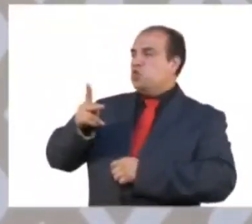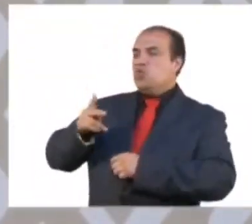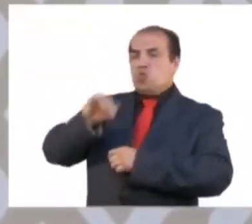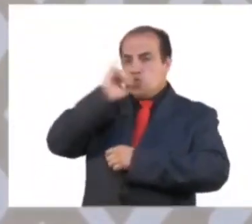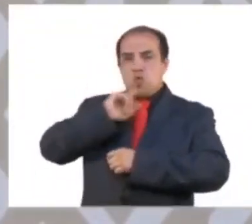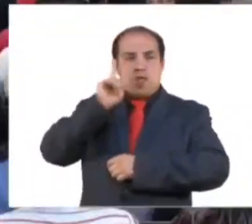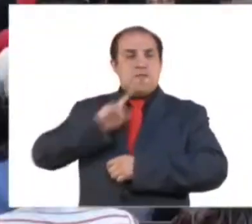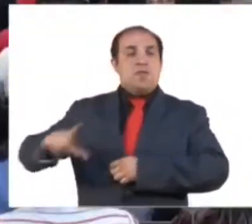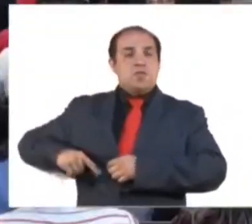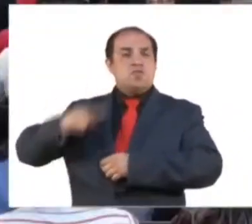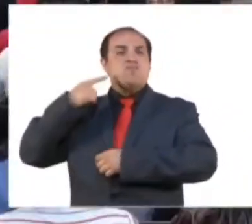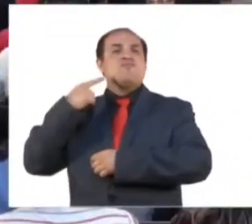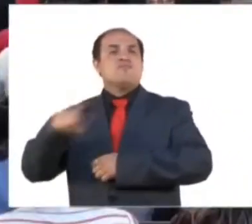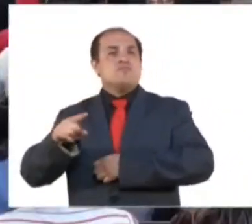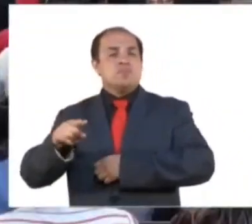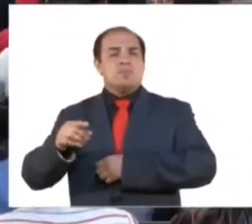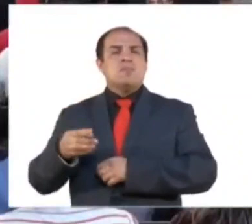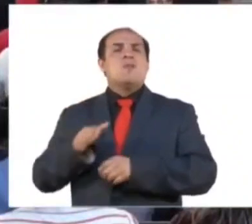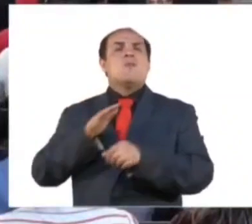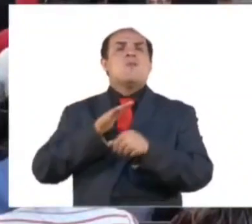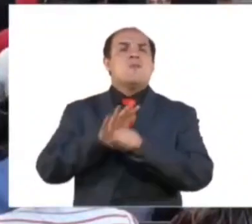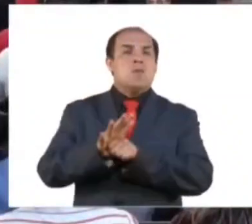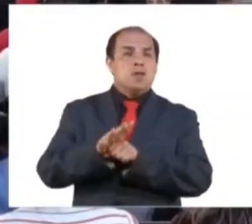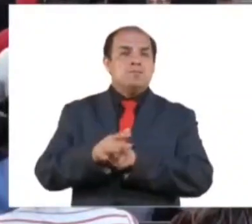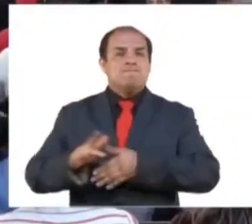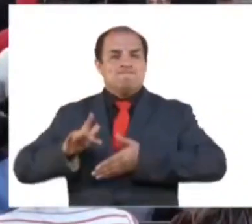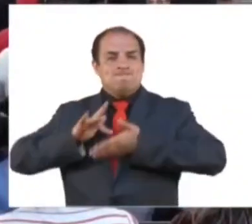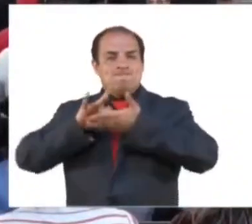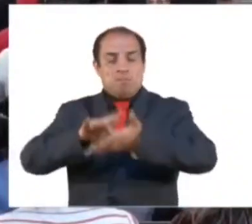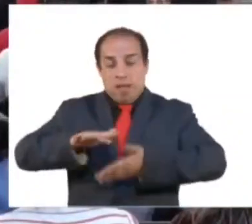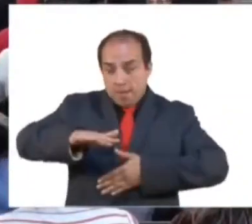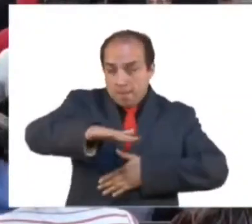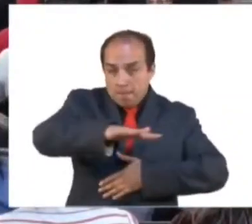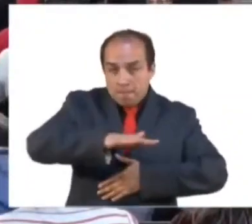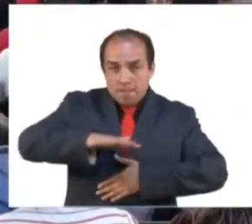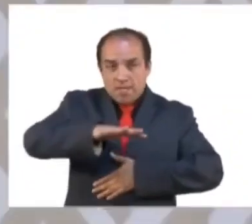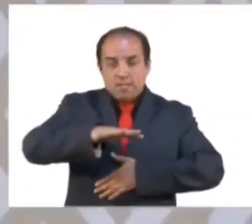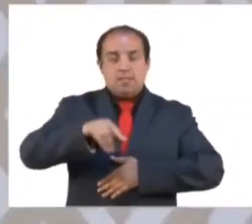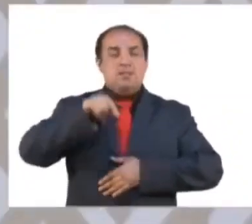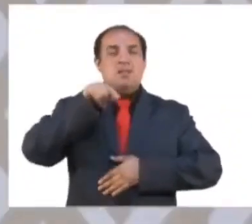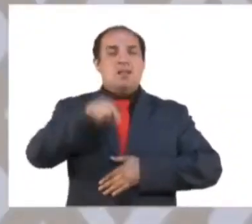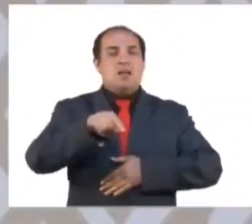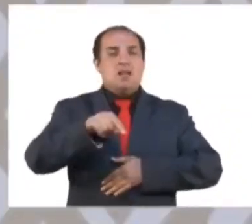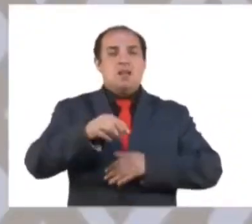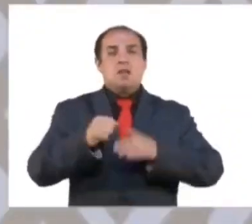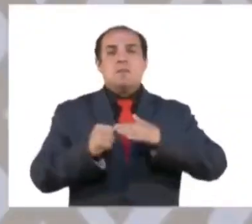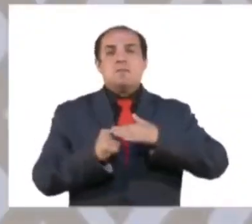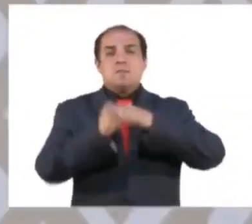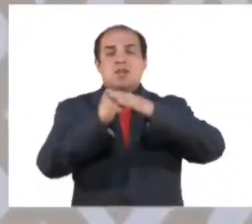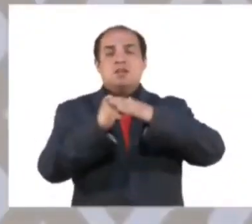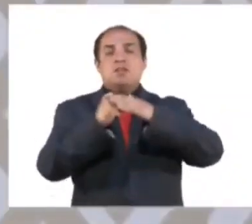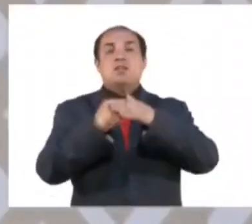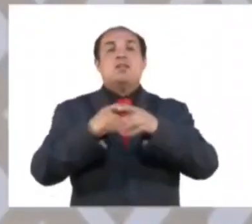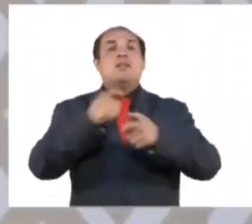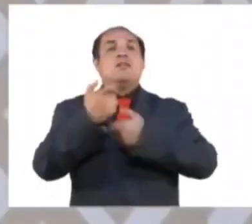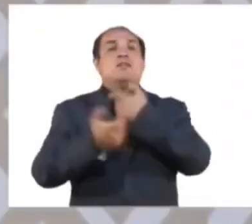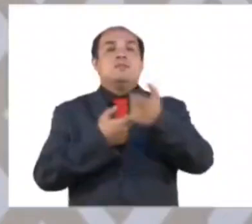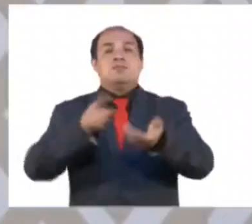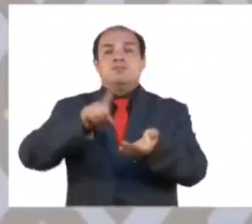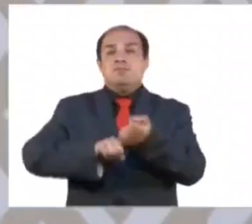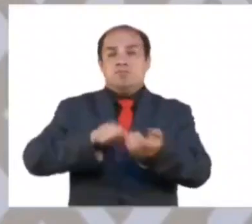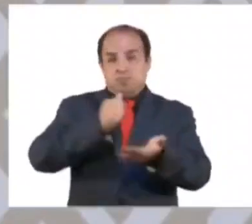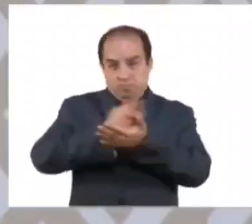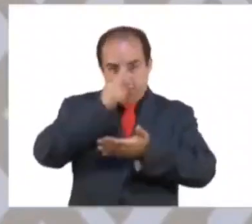de gobierno apoyar a esa base que es quien sustenta la economía de la Ciudad